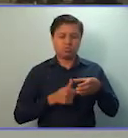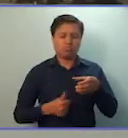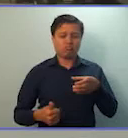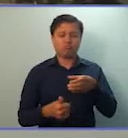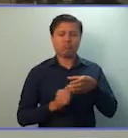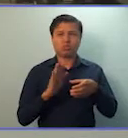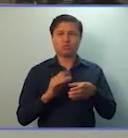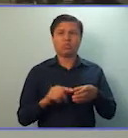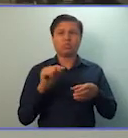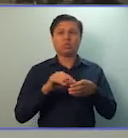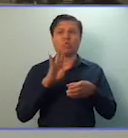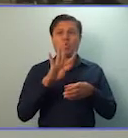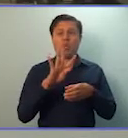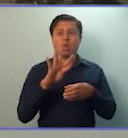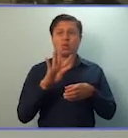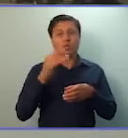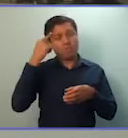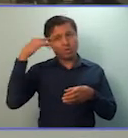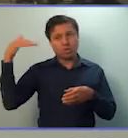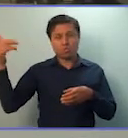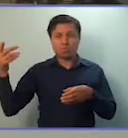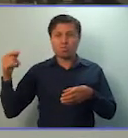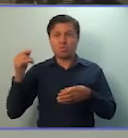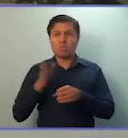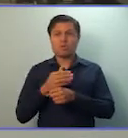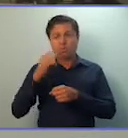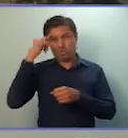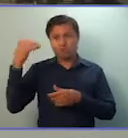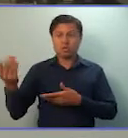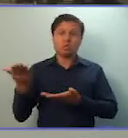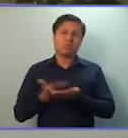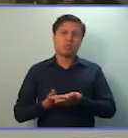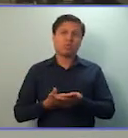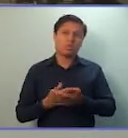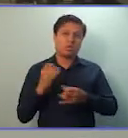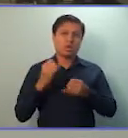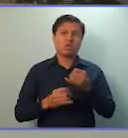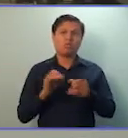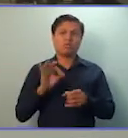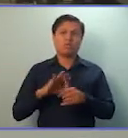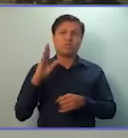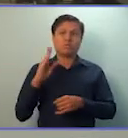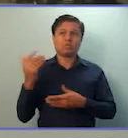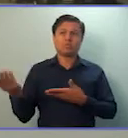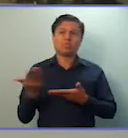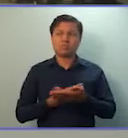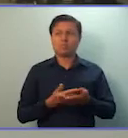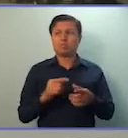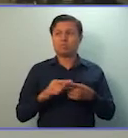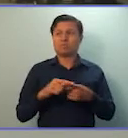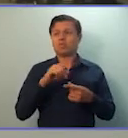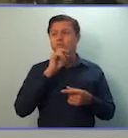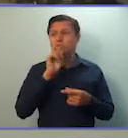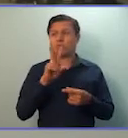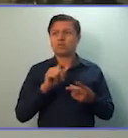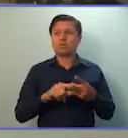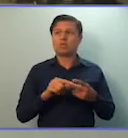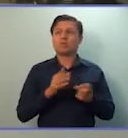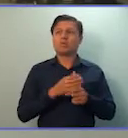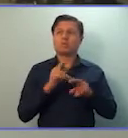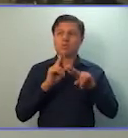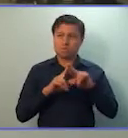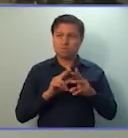4 son la propuesta de los partidos que mayor votación obtuvieron en la última elección es decir el frente este a